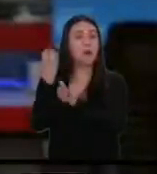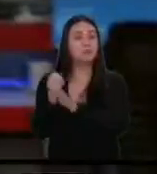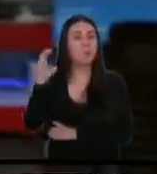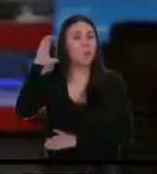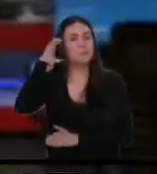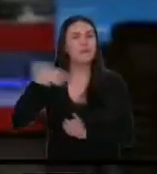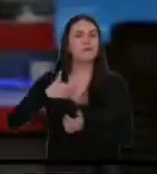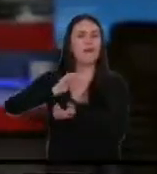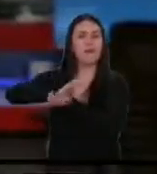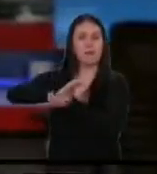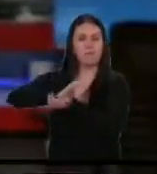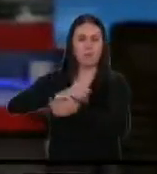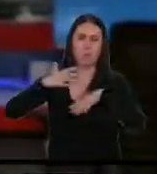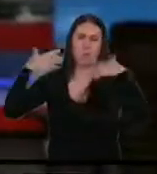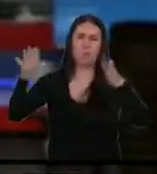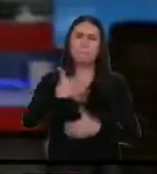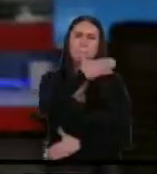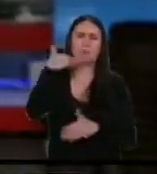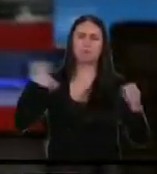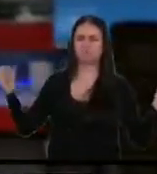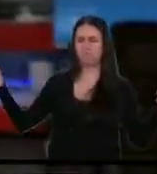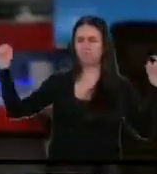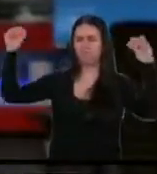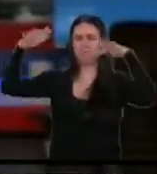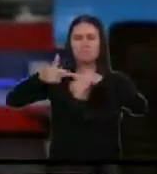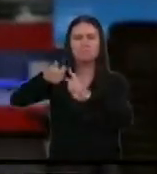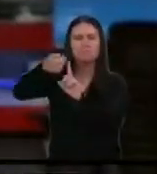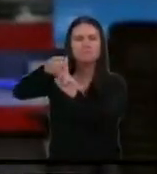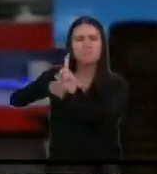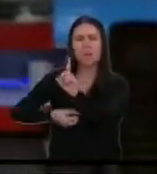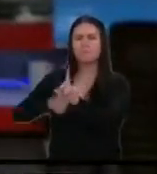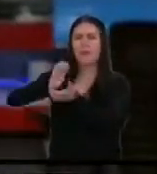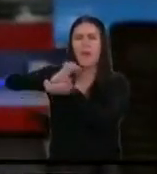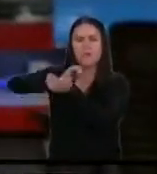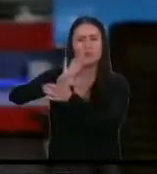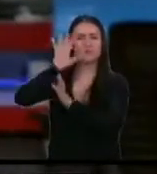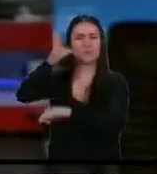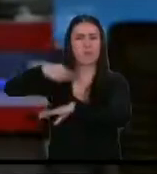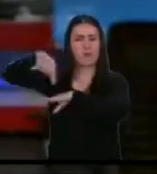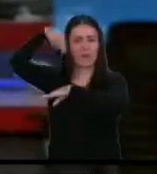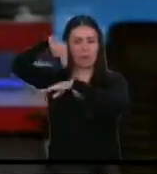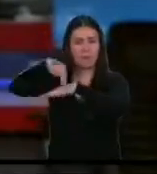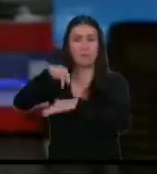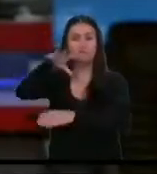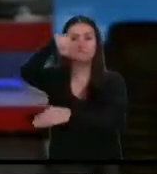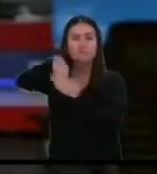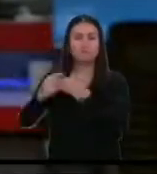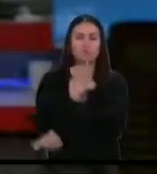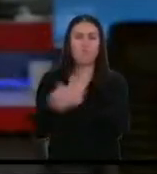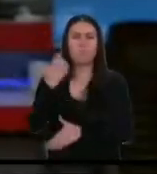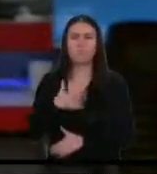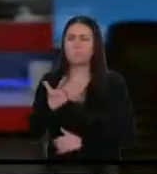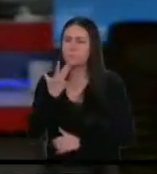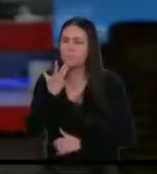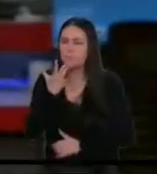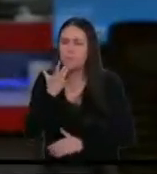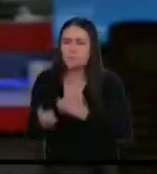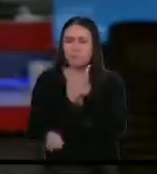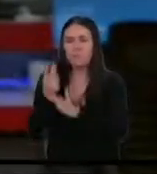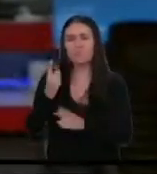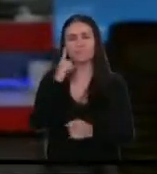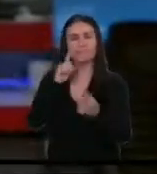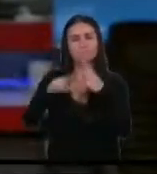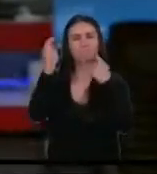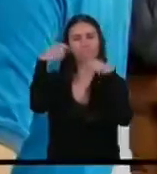que reúne a los mejores productores del granos del departamento de nariño en el lugar se conocieron nuevos Sabores con los que se busca conquistar otros